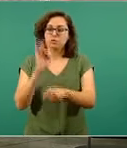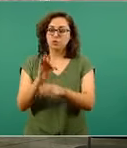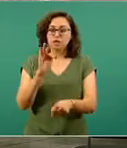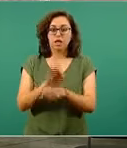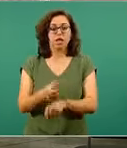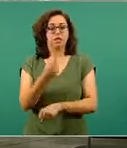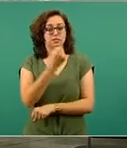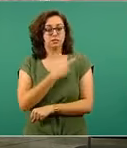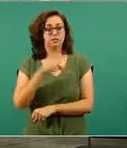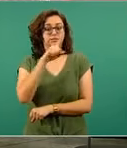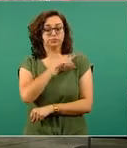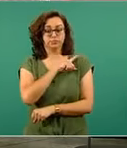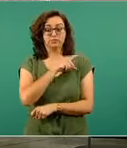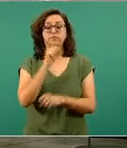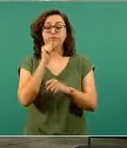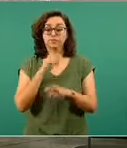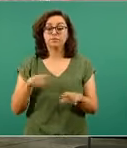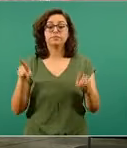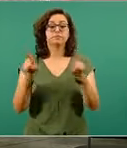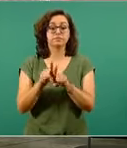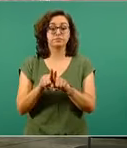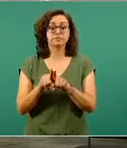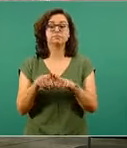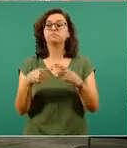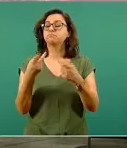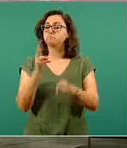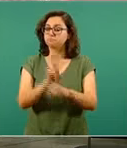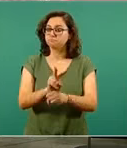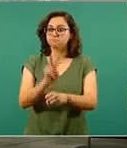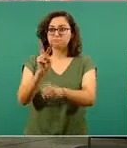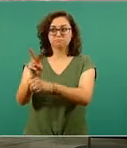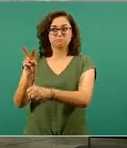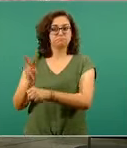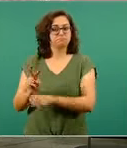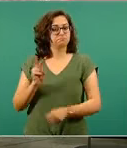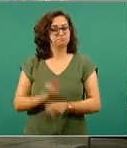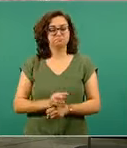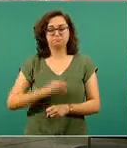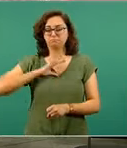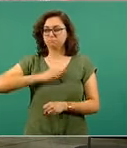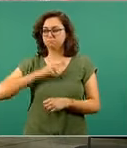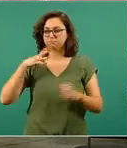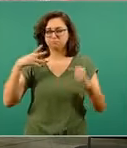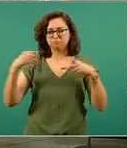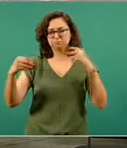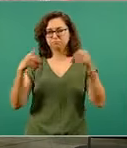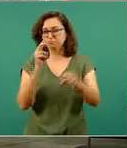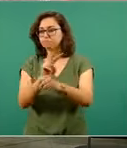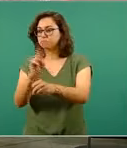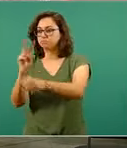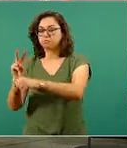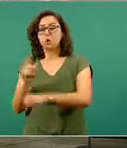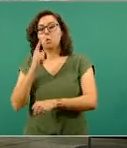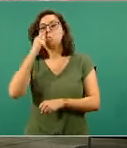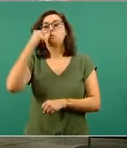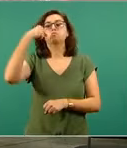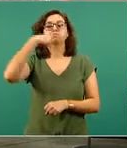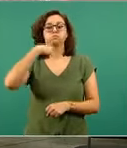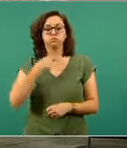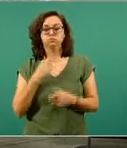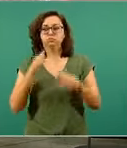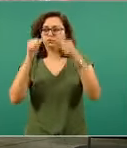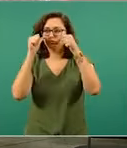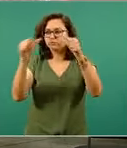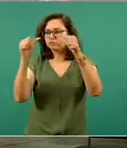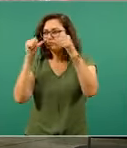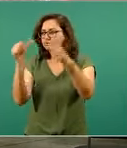Riesgos Sanitarios, además de estar haciendo un monitoreo, la vigilancia epidemiológica, tomar muestras, la atención médica con la